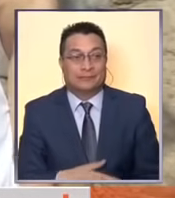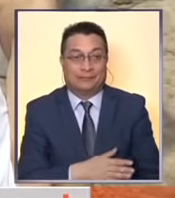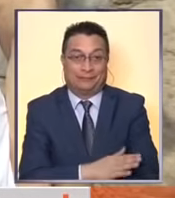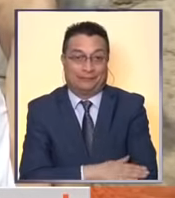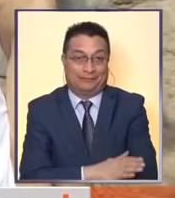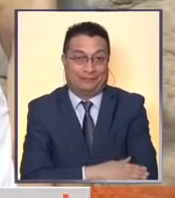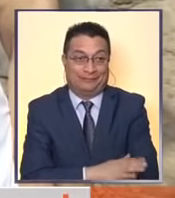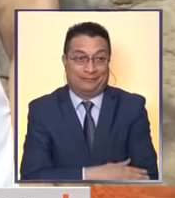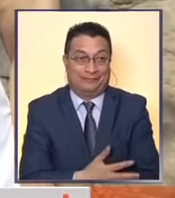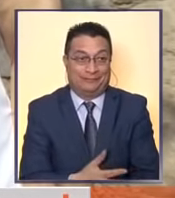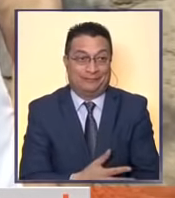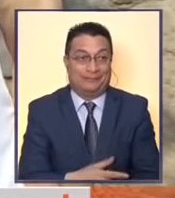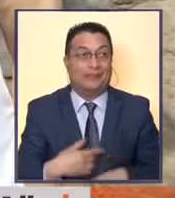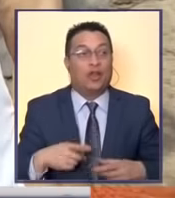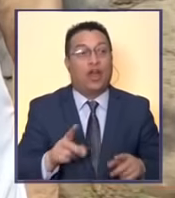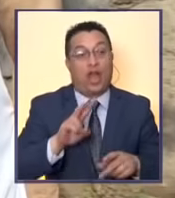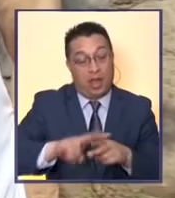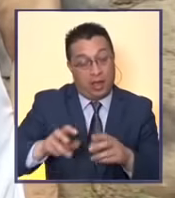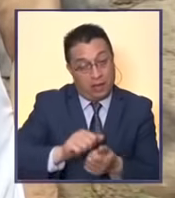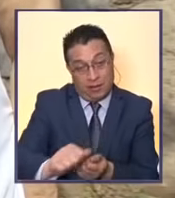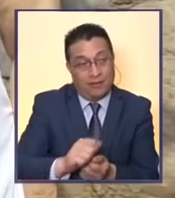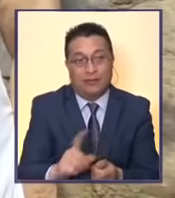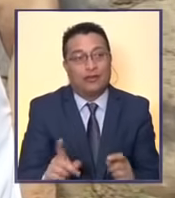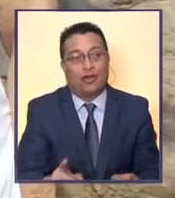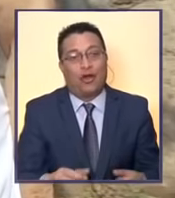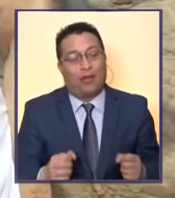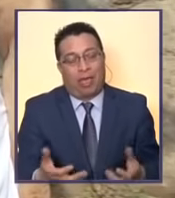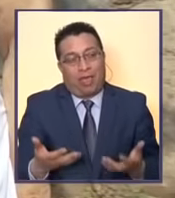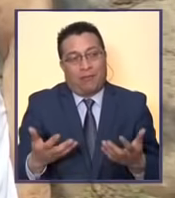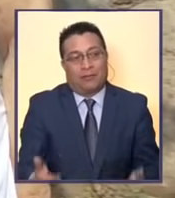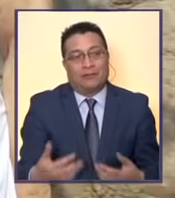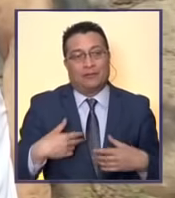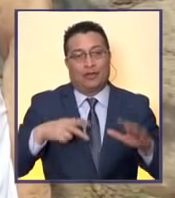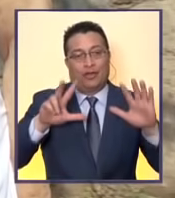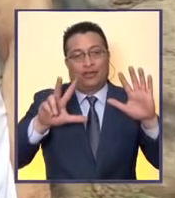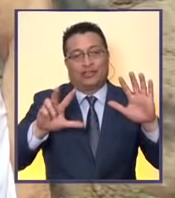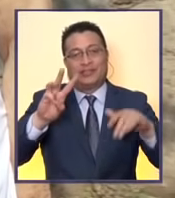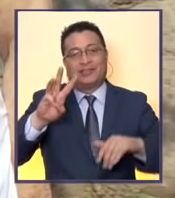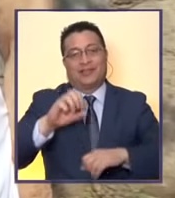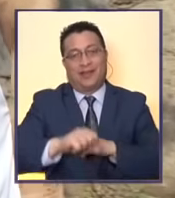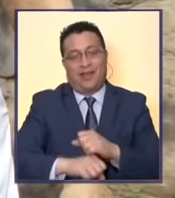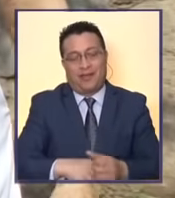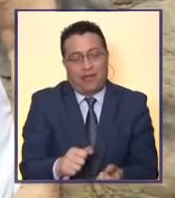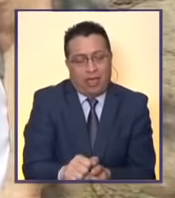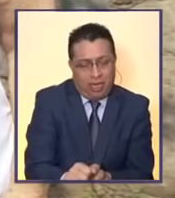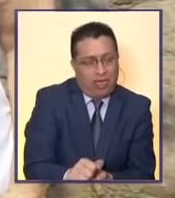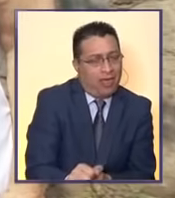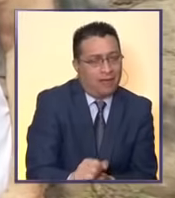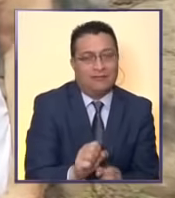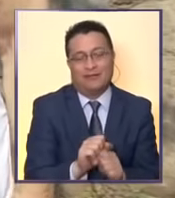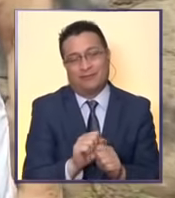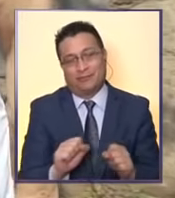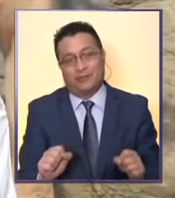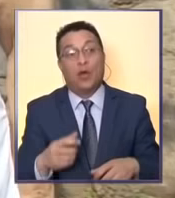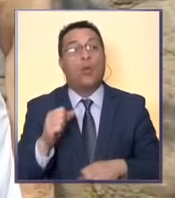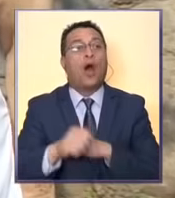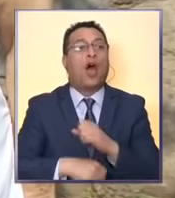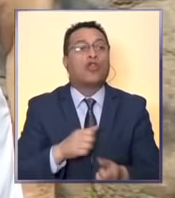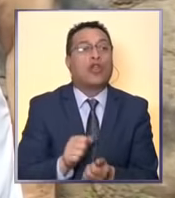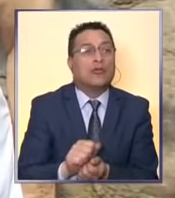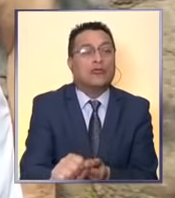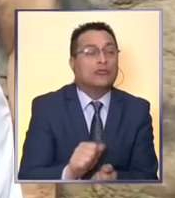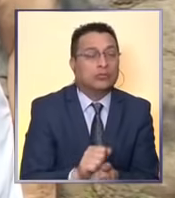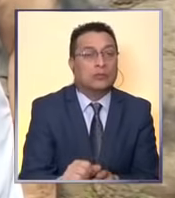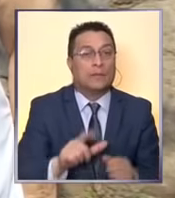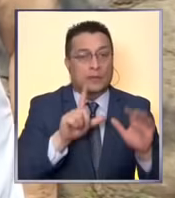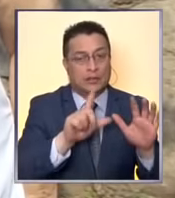¿Usted ya no sigue haciendo? No, no me puedo una masa ya. Tengo 83 años, mija. ¿Cuánto tiempo estuvo amasando? De